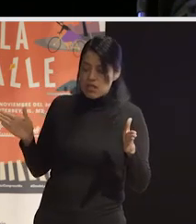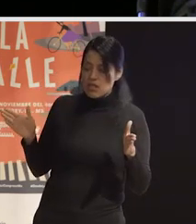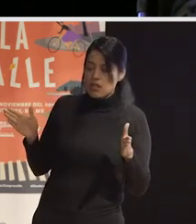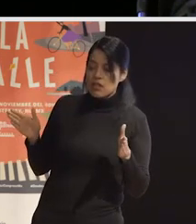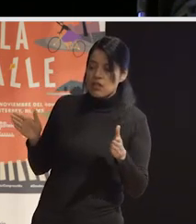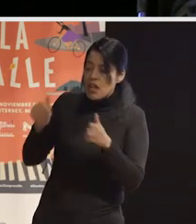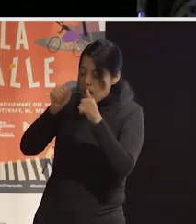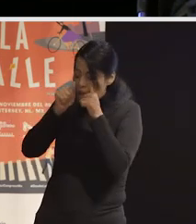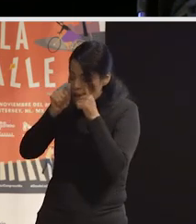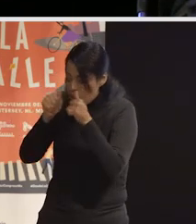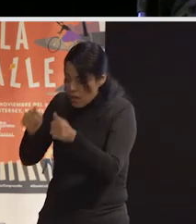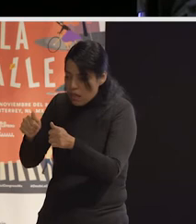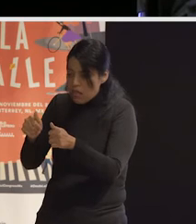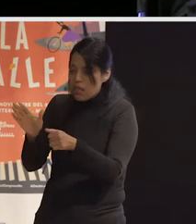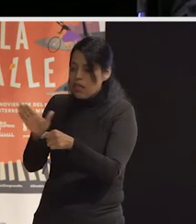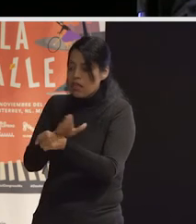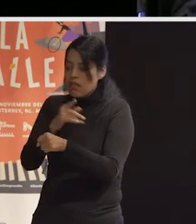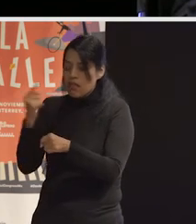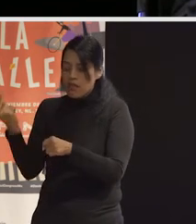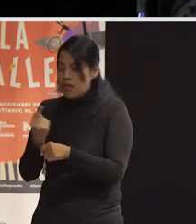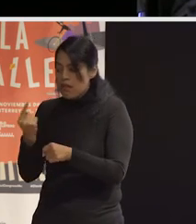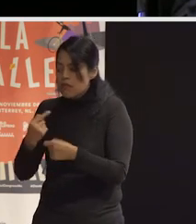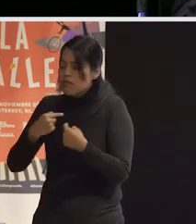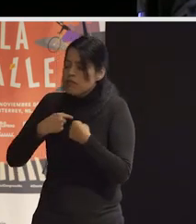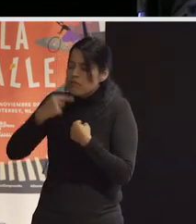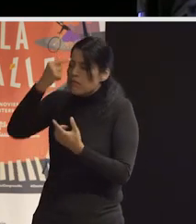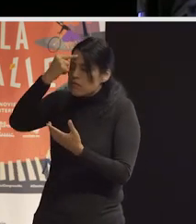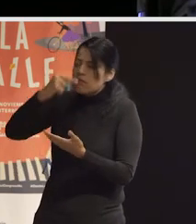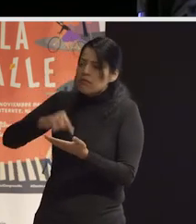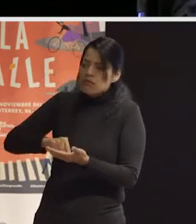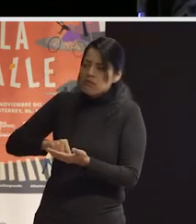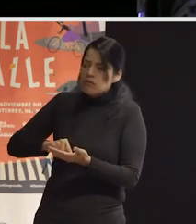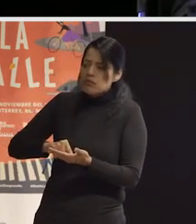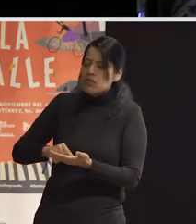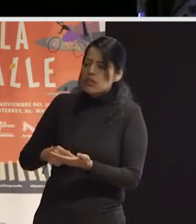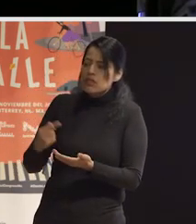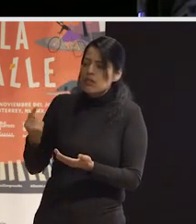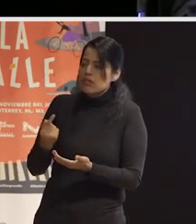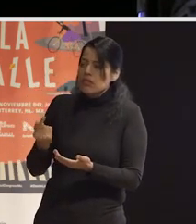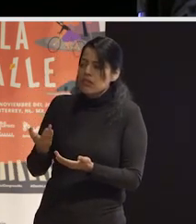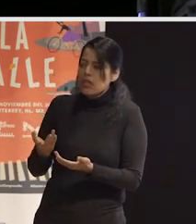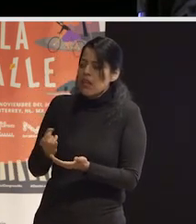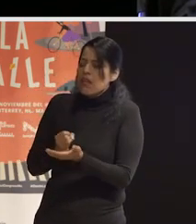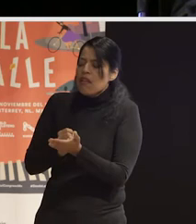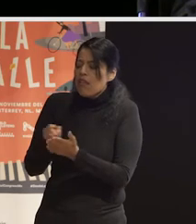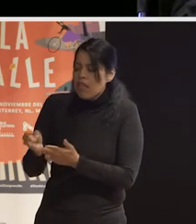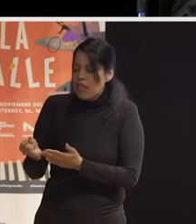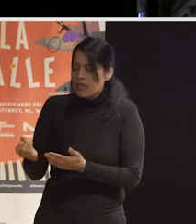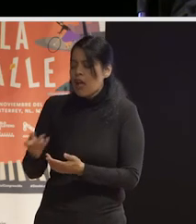tener atención porque no yo creo que no es cosa de decidir